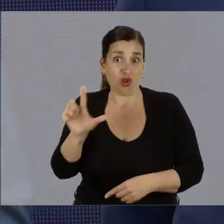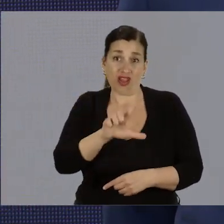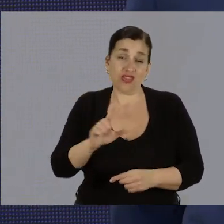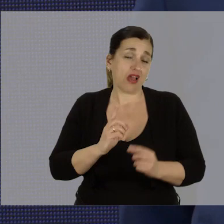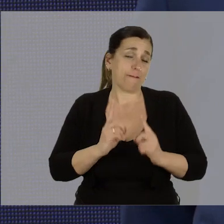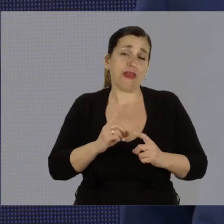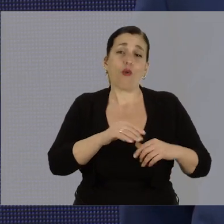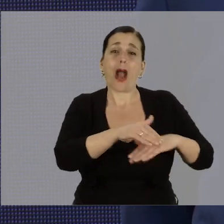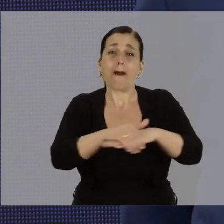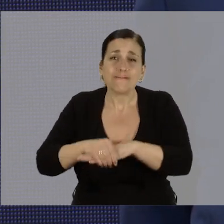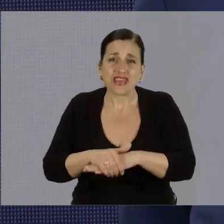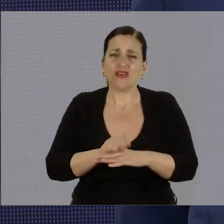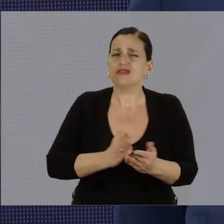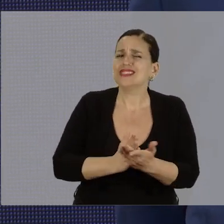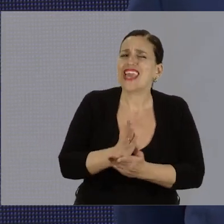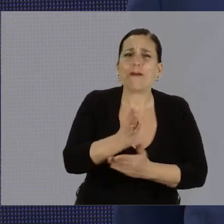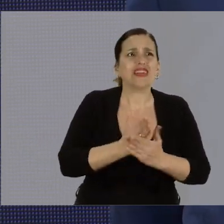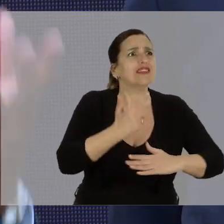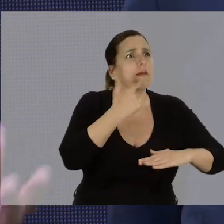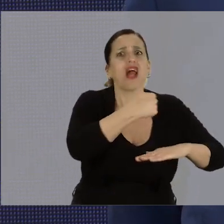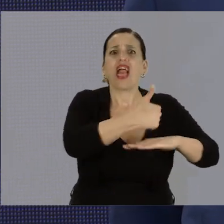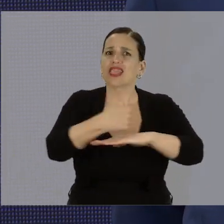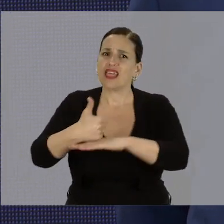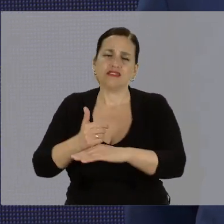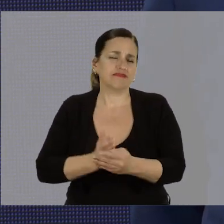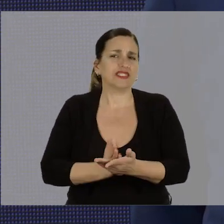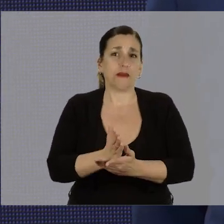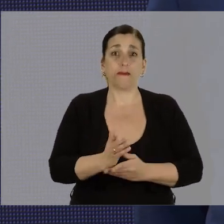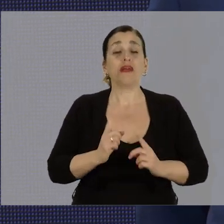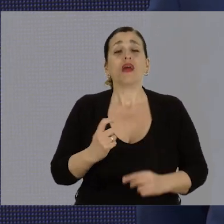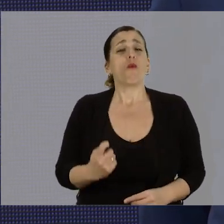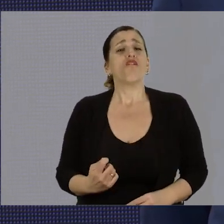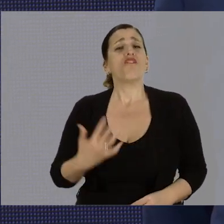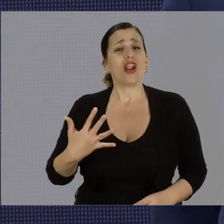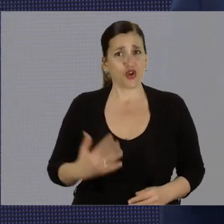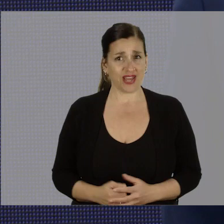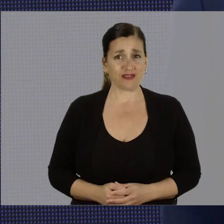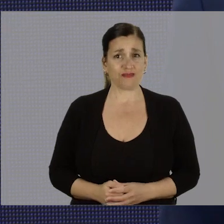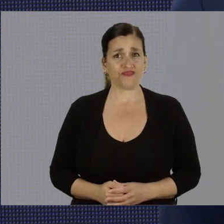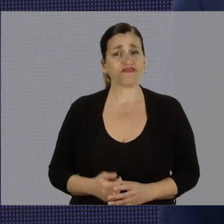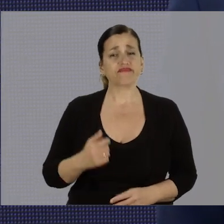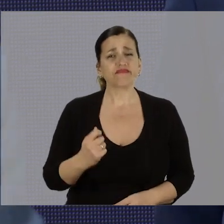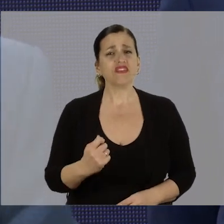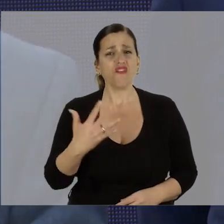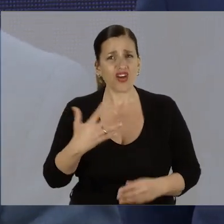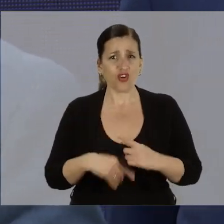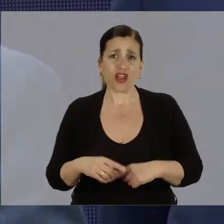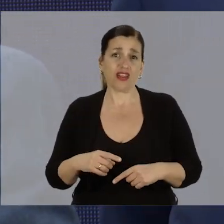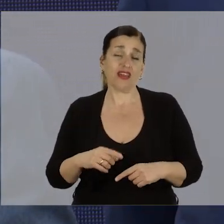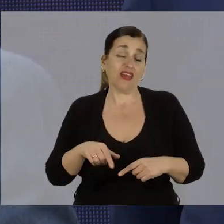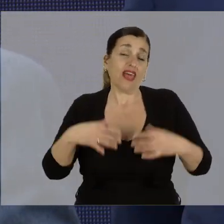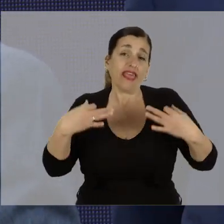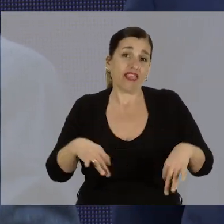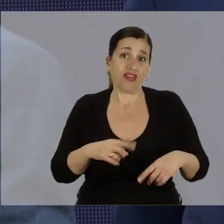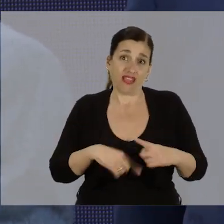son los amigos que siempre están, y valorar que hay